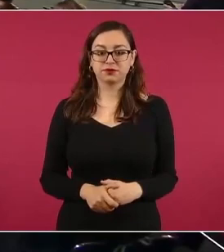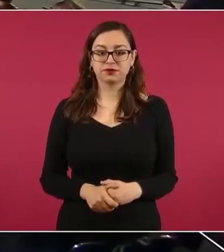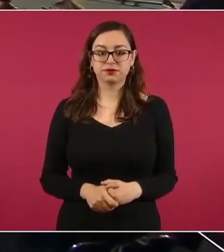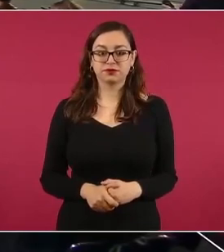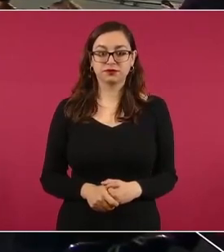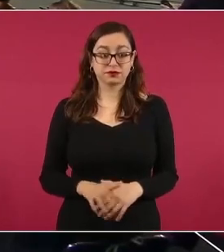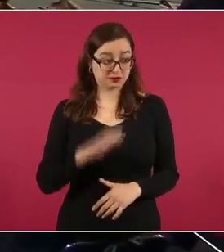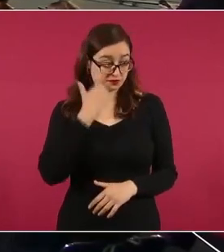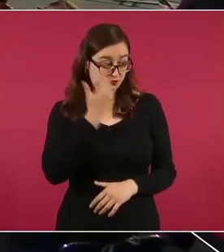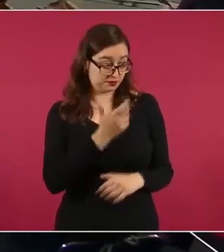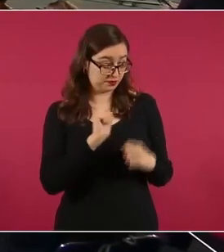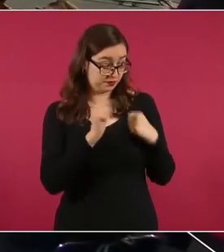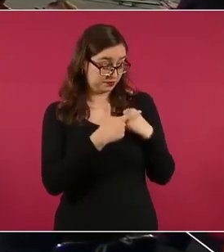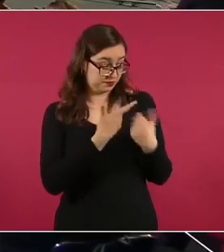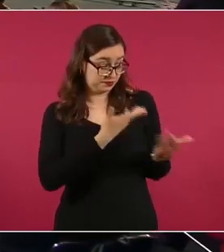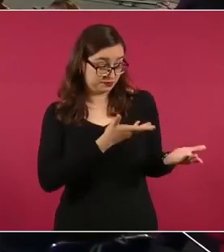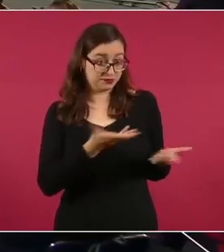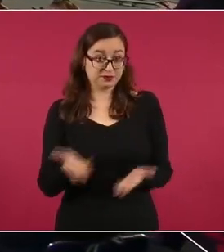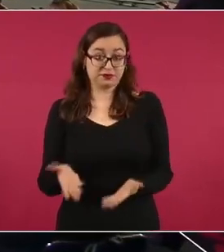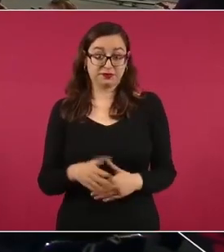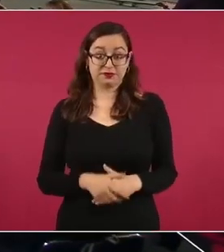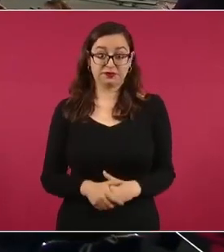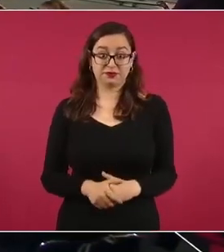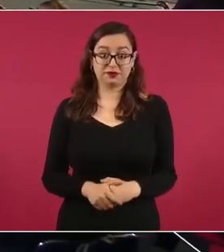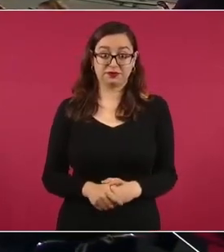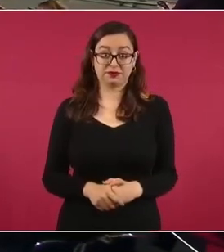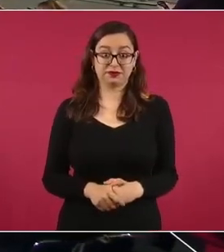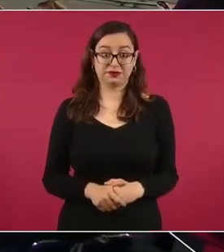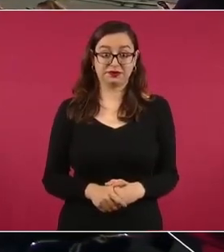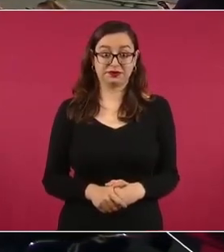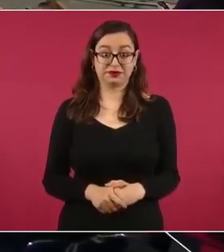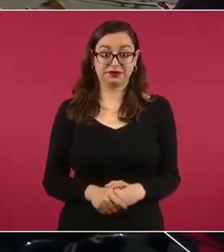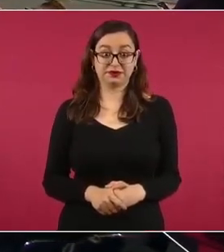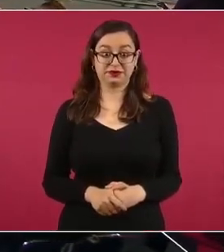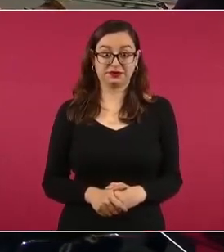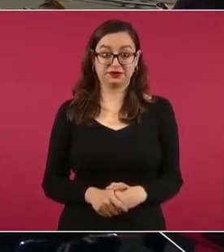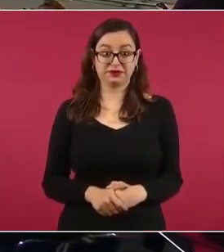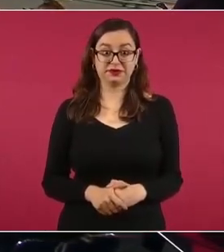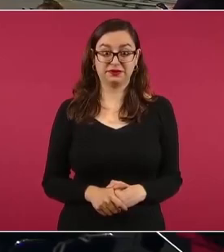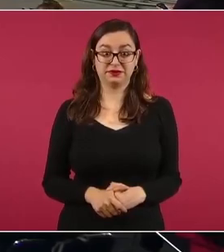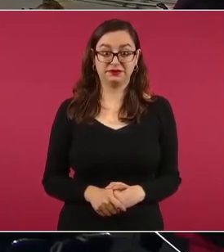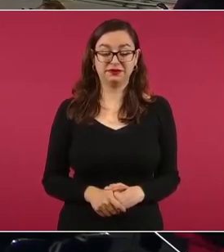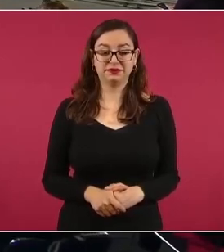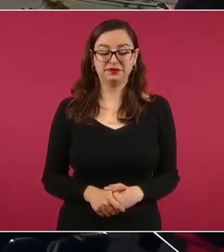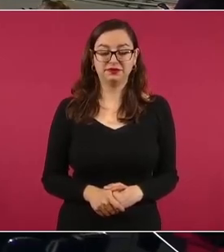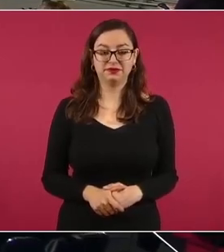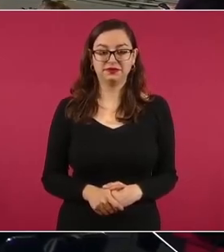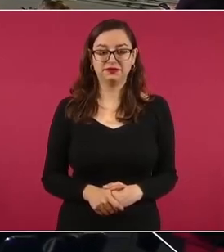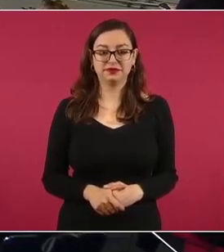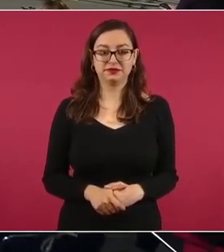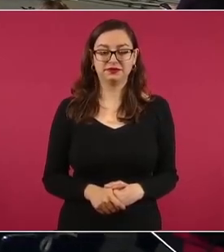No sé si quieras. De acuerdo. Si me permites, presidente.